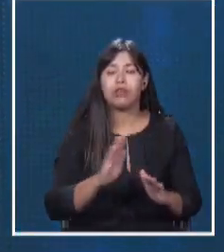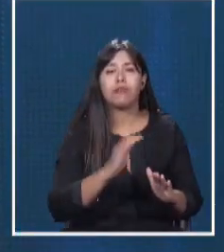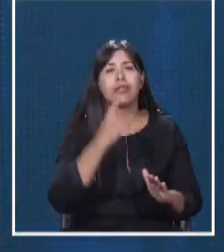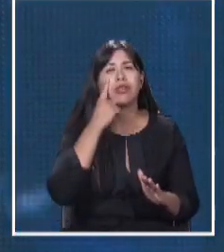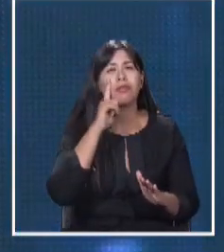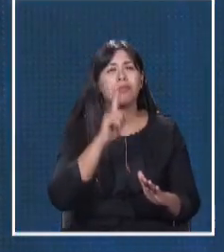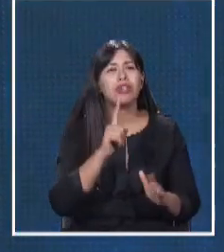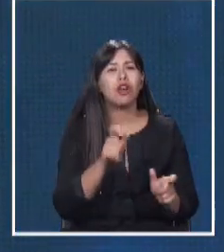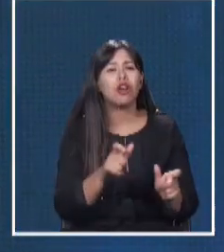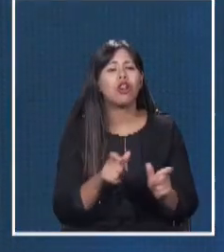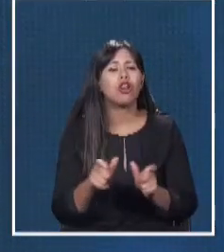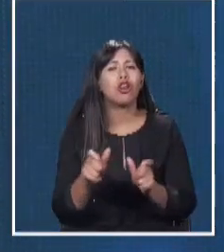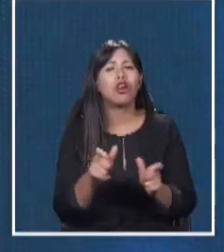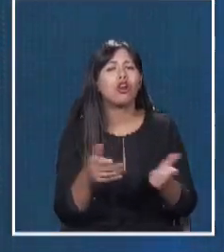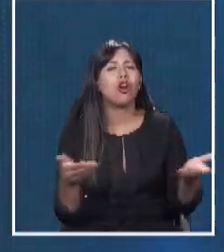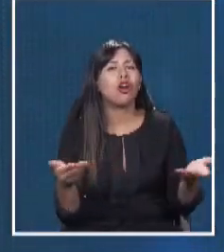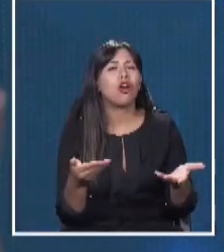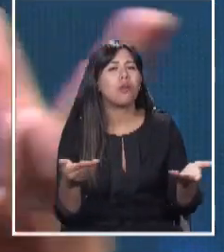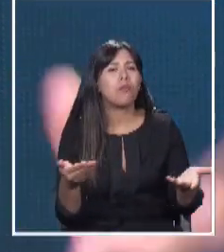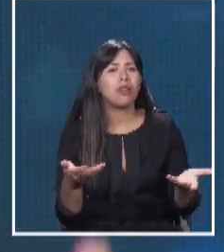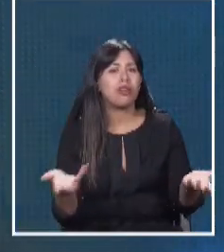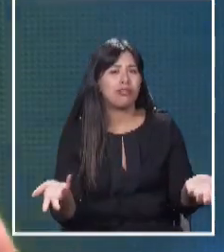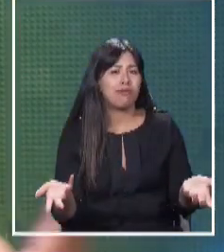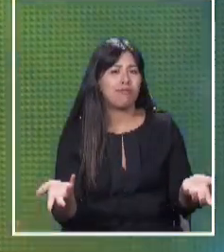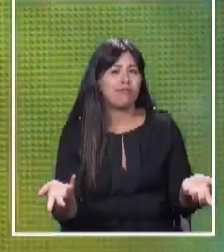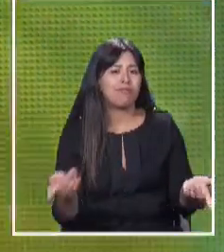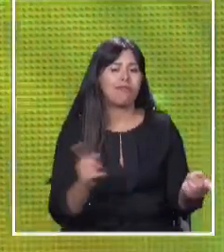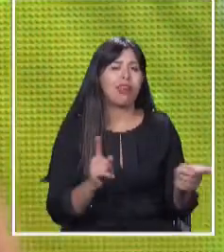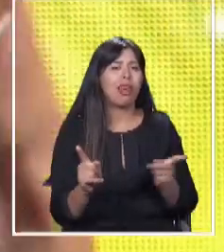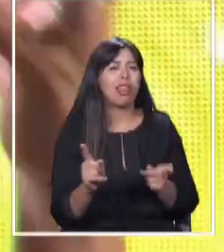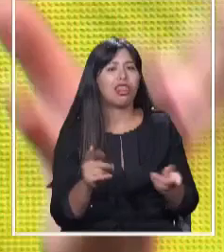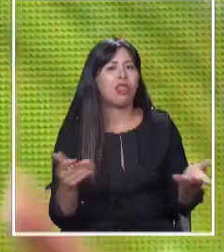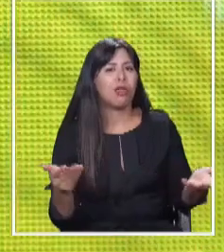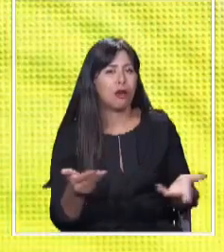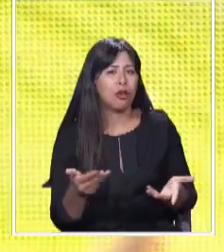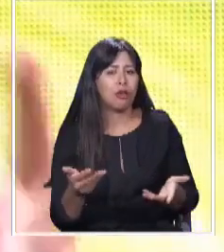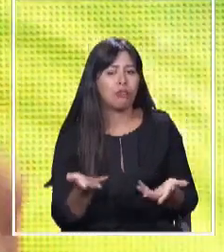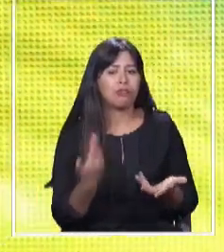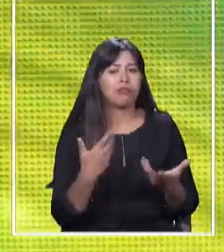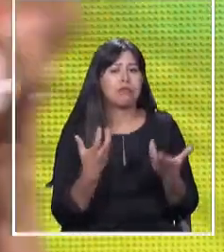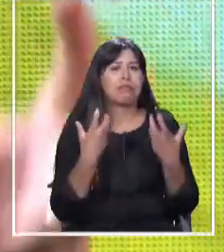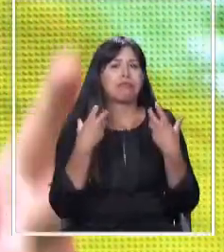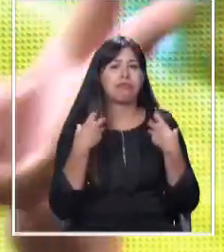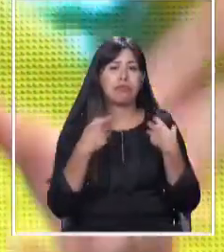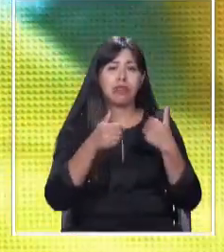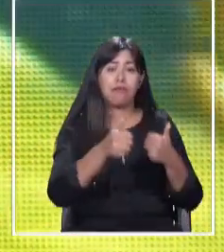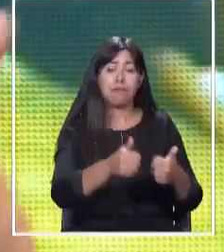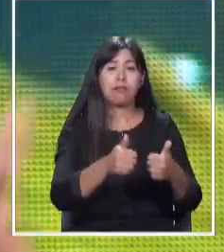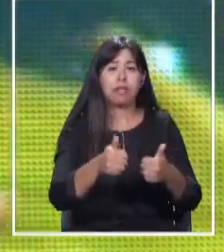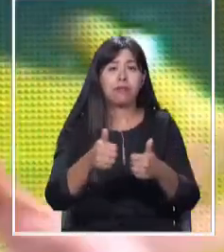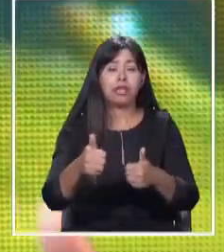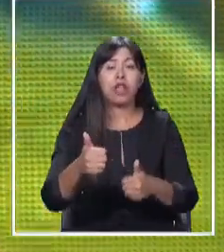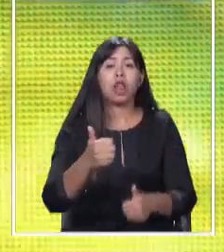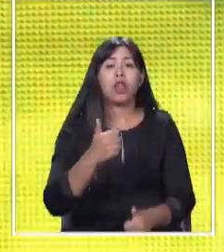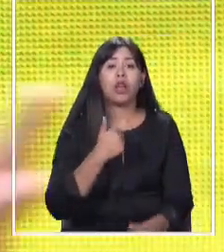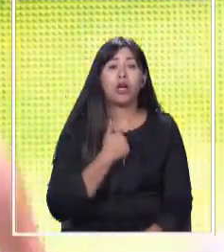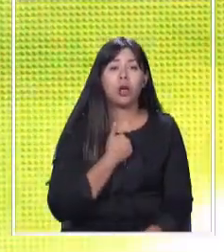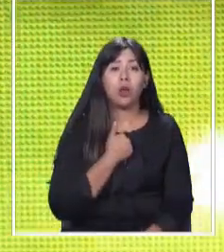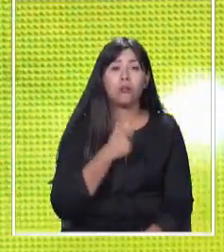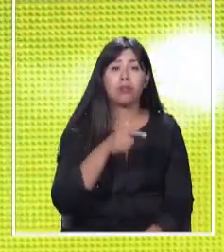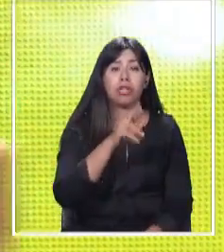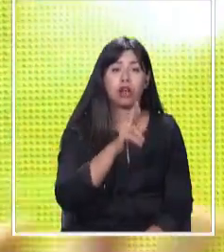¿cómo gestionamos esas áreas marinas protegidas? ¿Cómo nos hacemos cargo de que sean efectivas, de que cumplan justamente con este